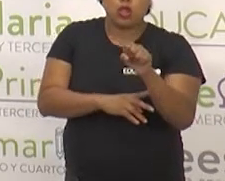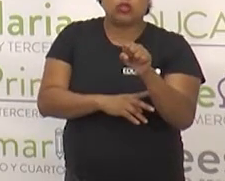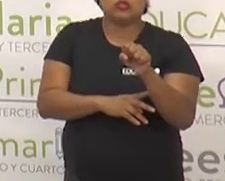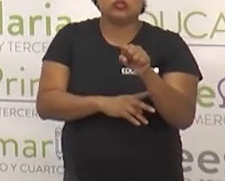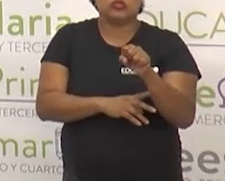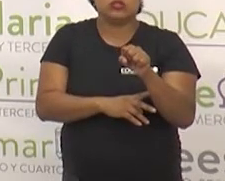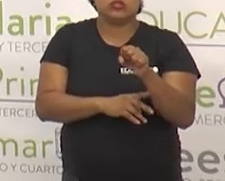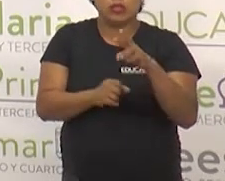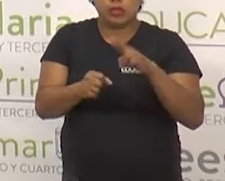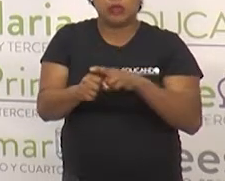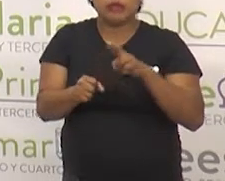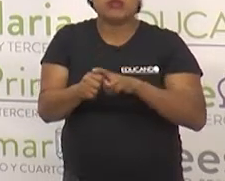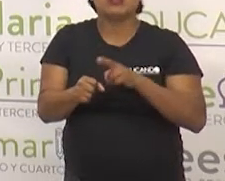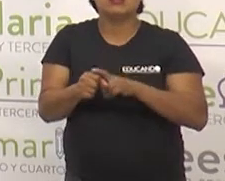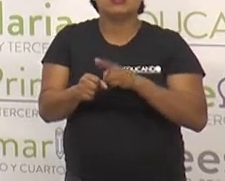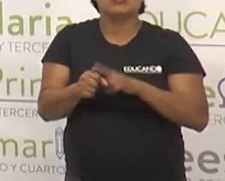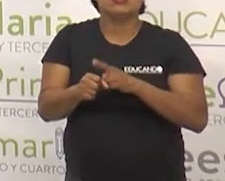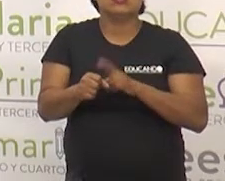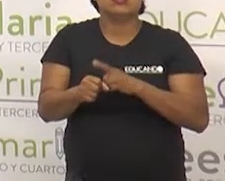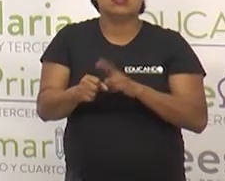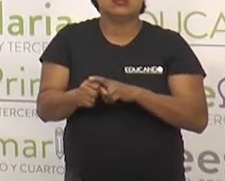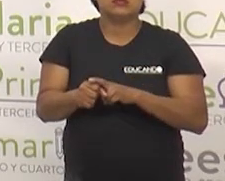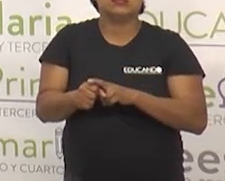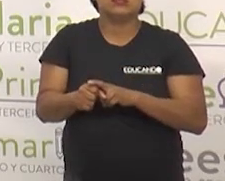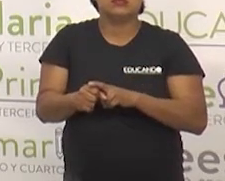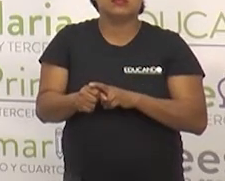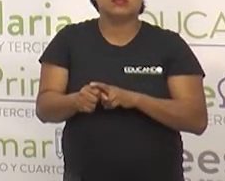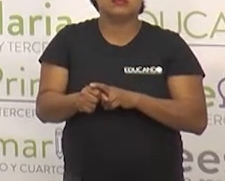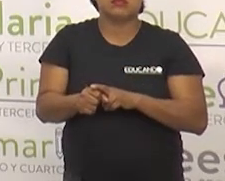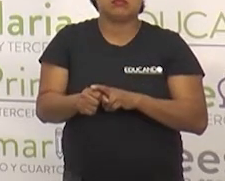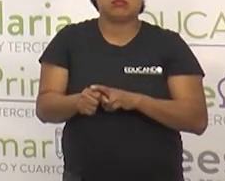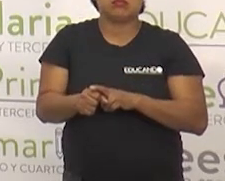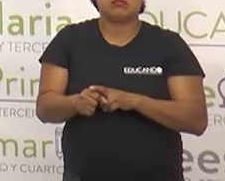los refrescos